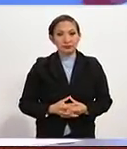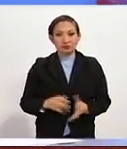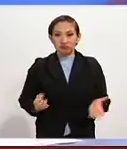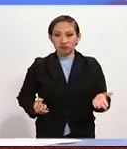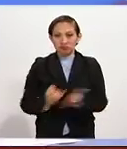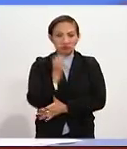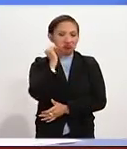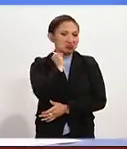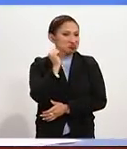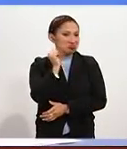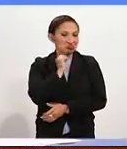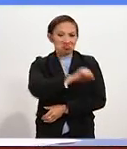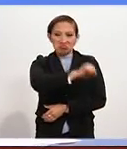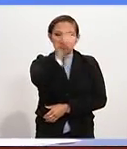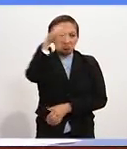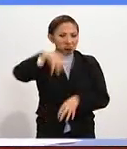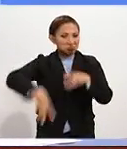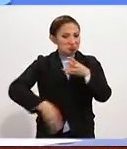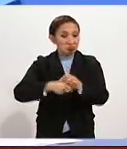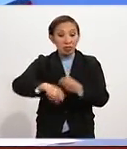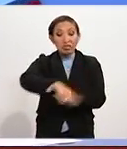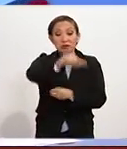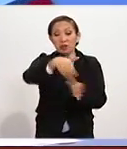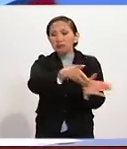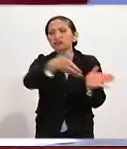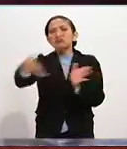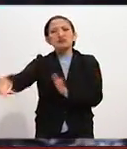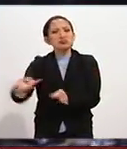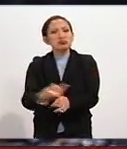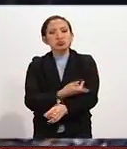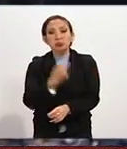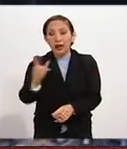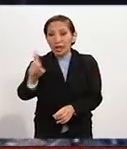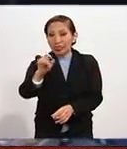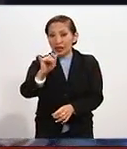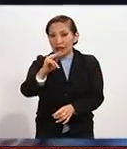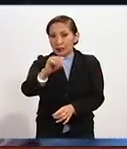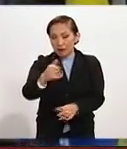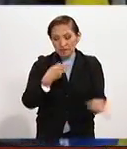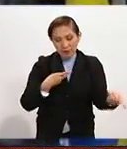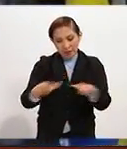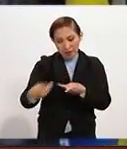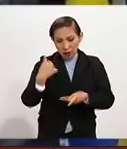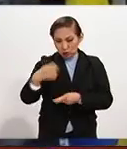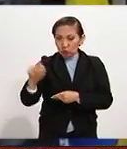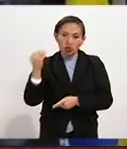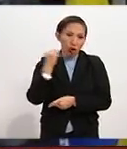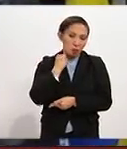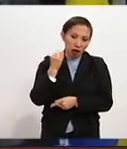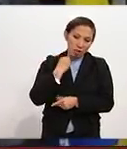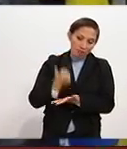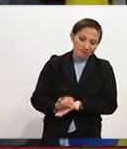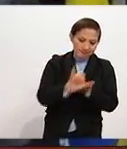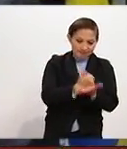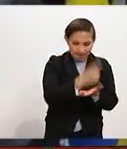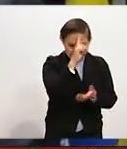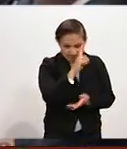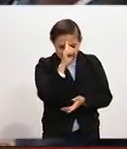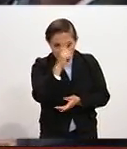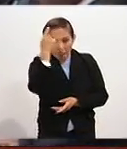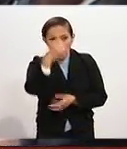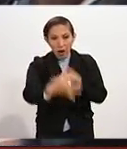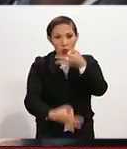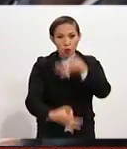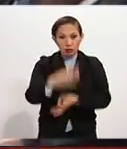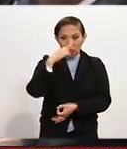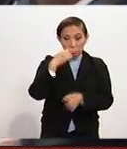decisión del Senado es otro paso más. ¿Qué sigue a partir de ahora? Bueno, pues Dilma Rousseff prepara su defensa para este juicio de responsabilidad